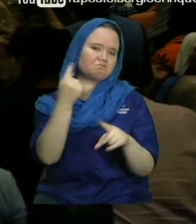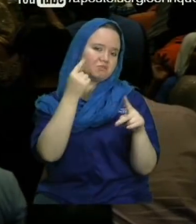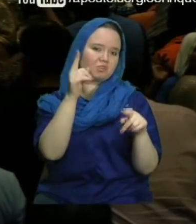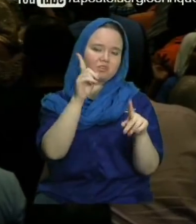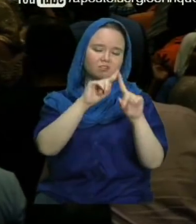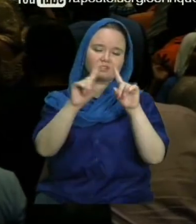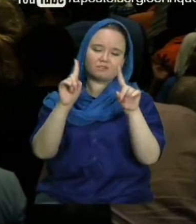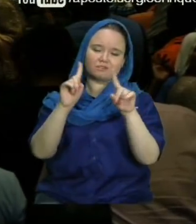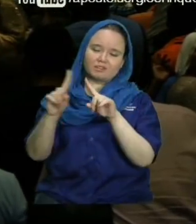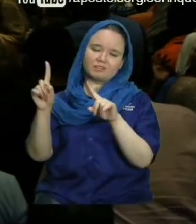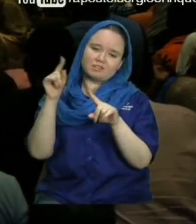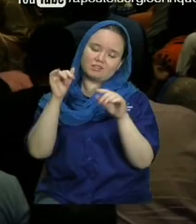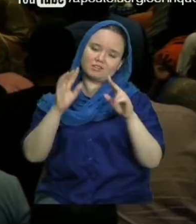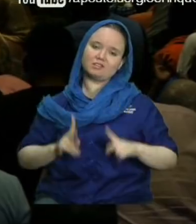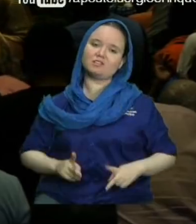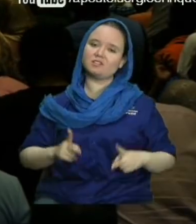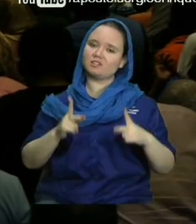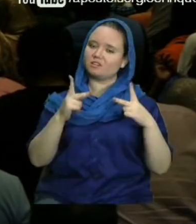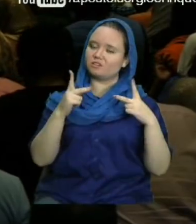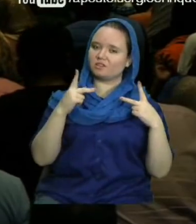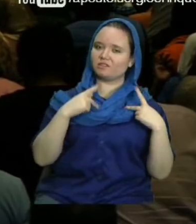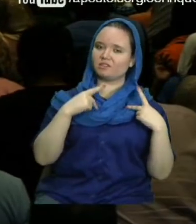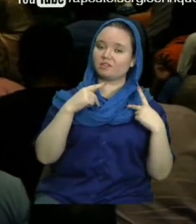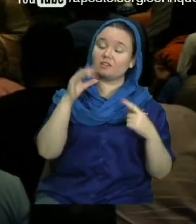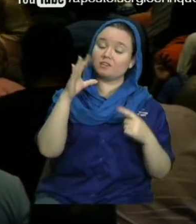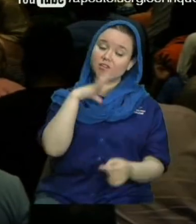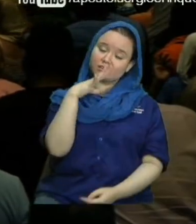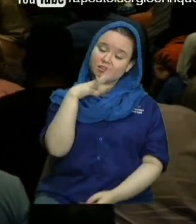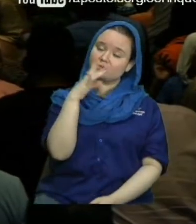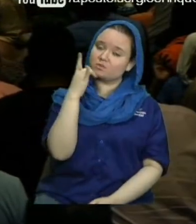que se renueve nuestro corazón, el perdón,